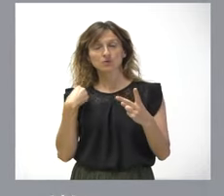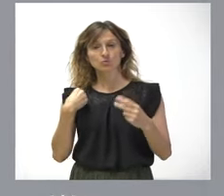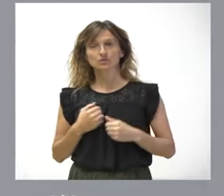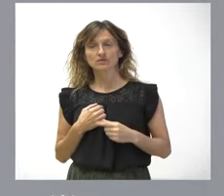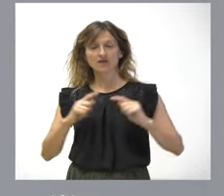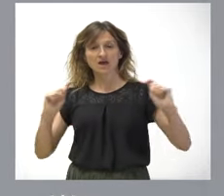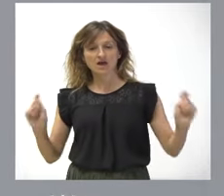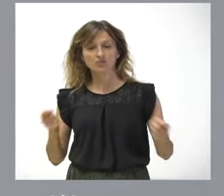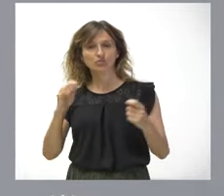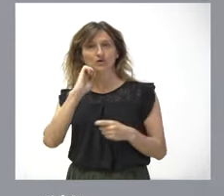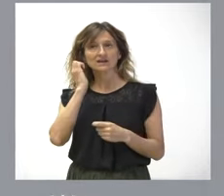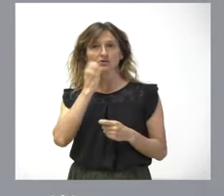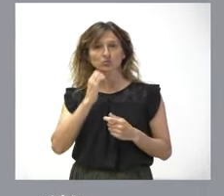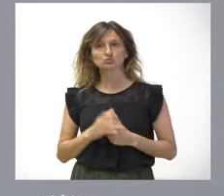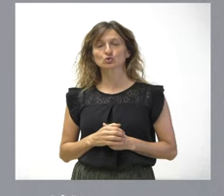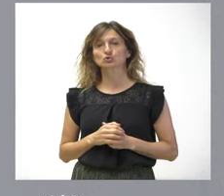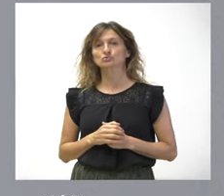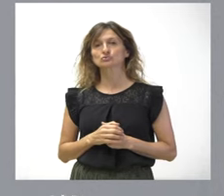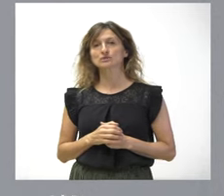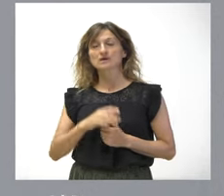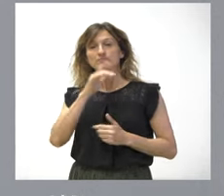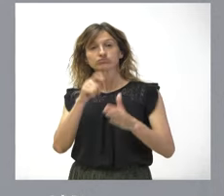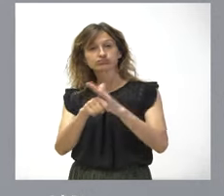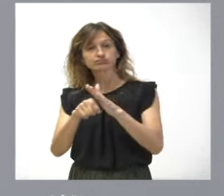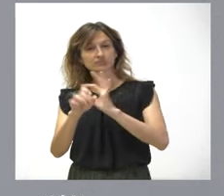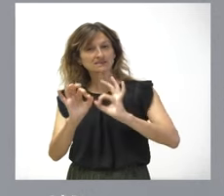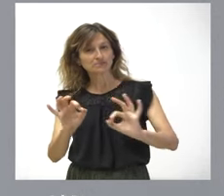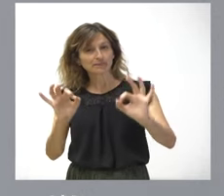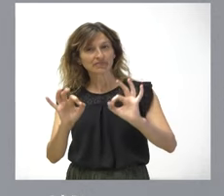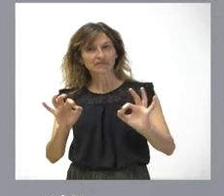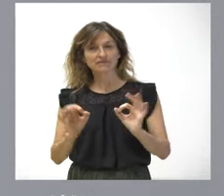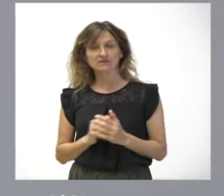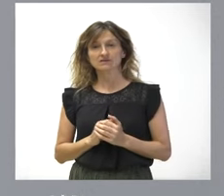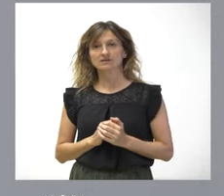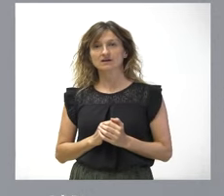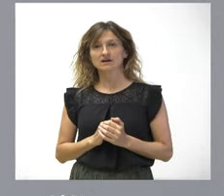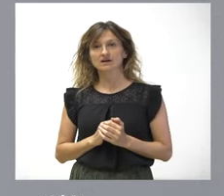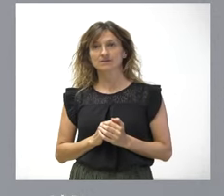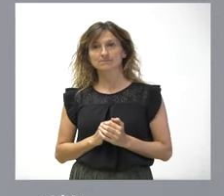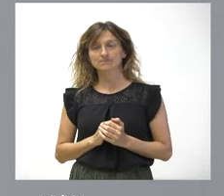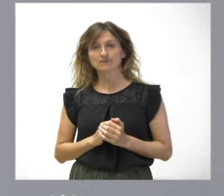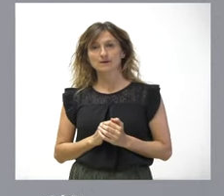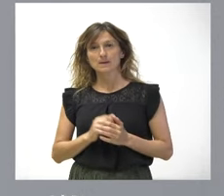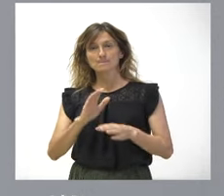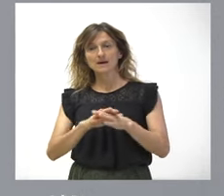con los recursos para una financiación específica eh unilateral para una comunidad Autónoma que rompe